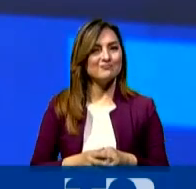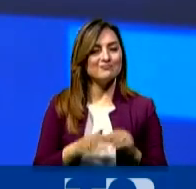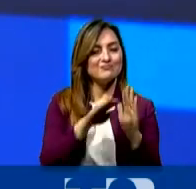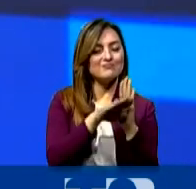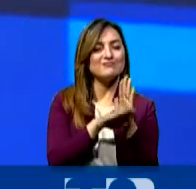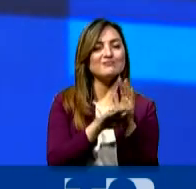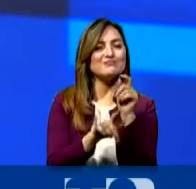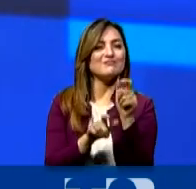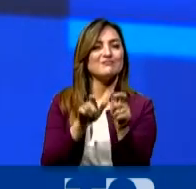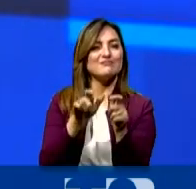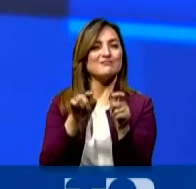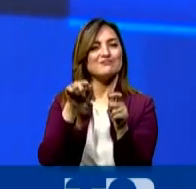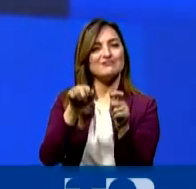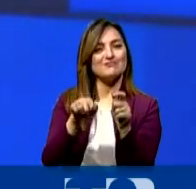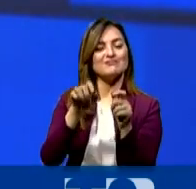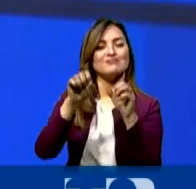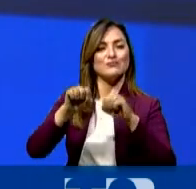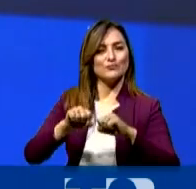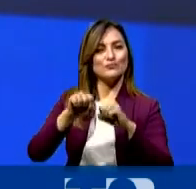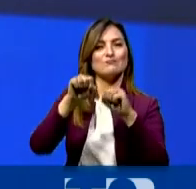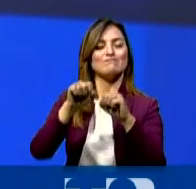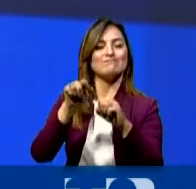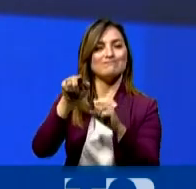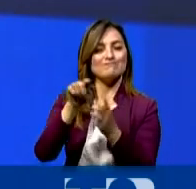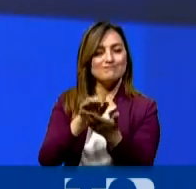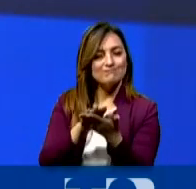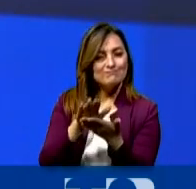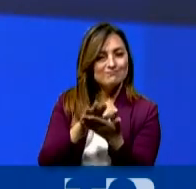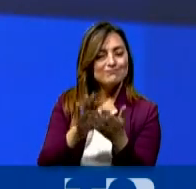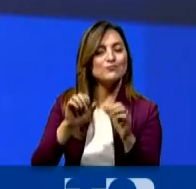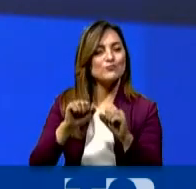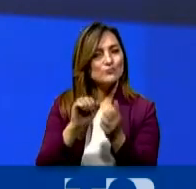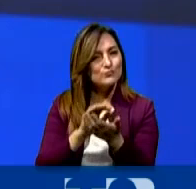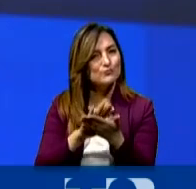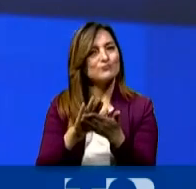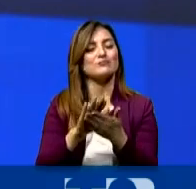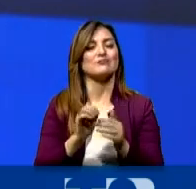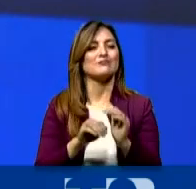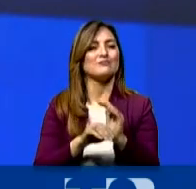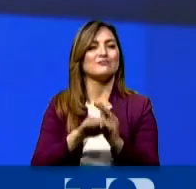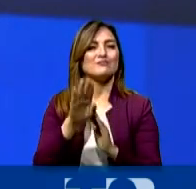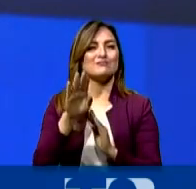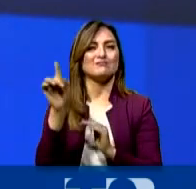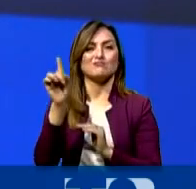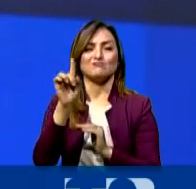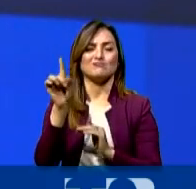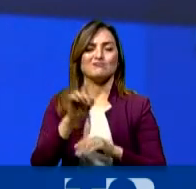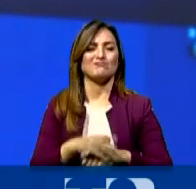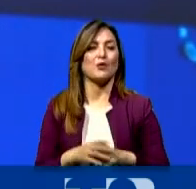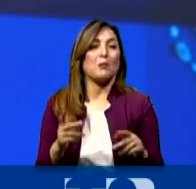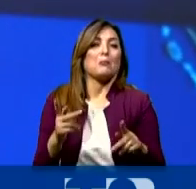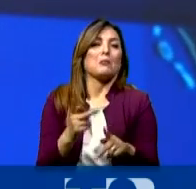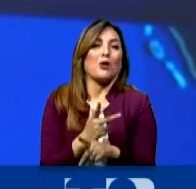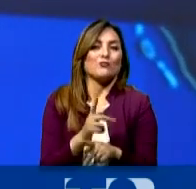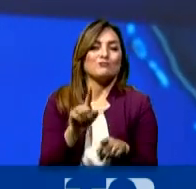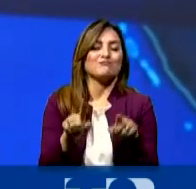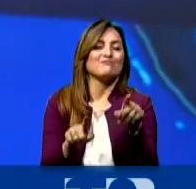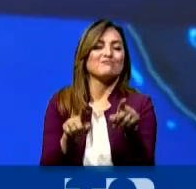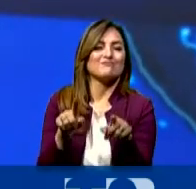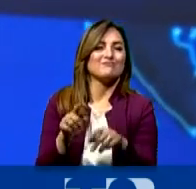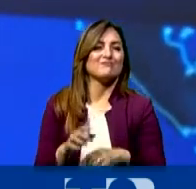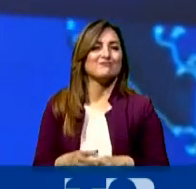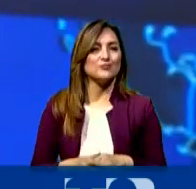personas que sí podrían merecer ese beneficio sin duda la mayoría no y peor aun aquellos que